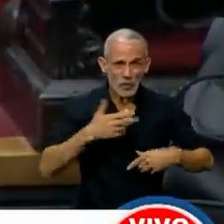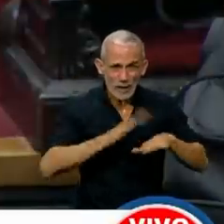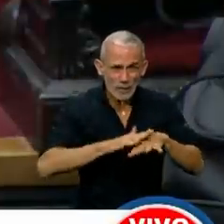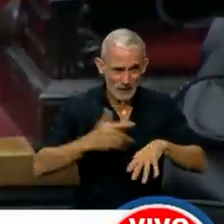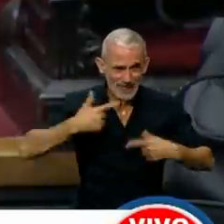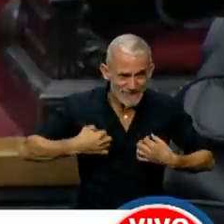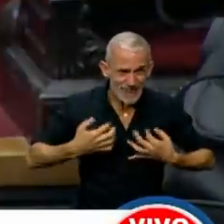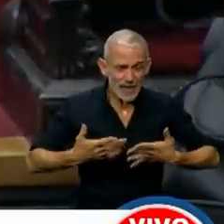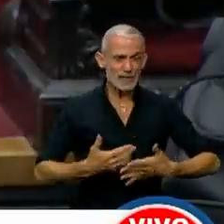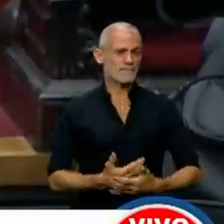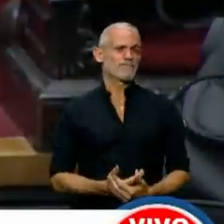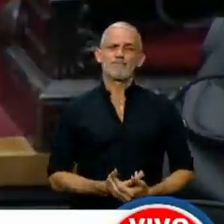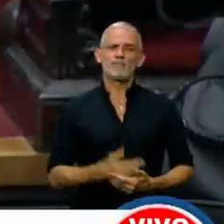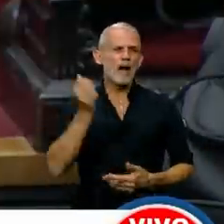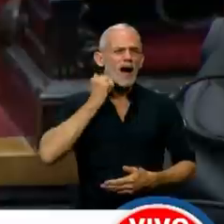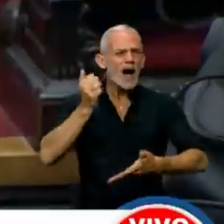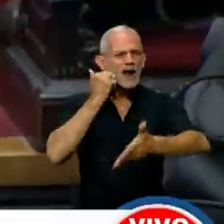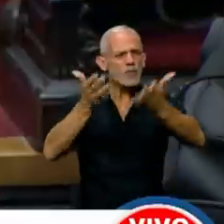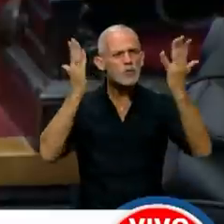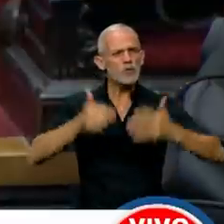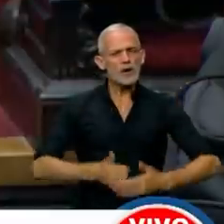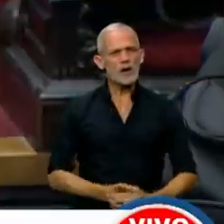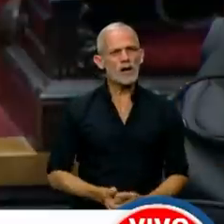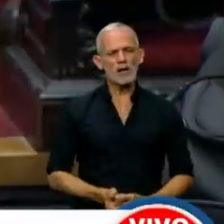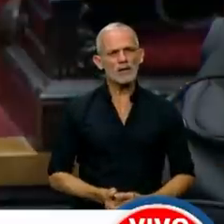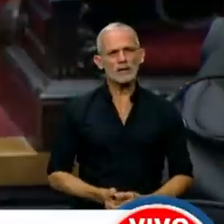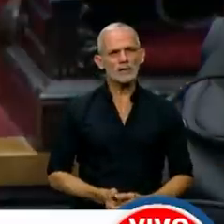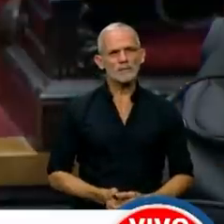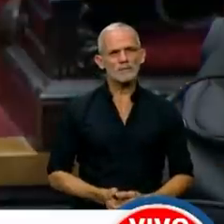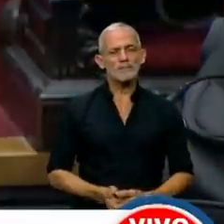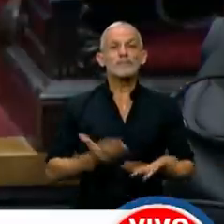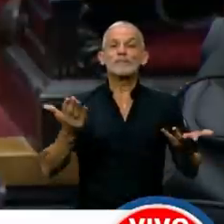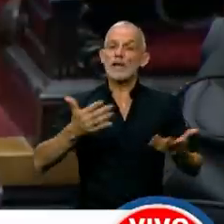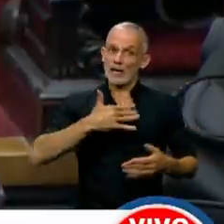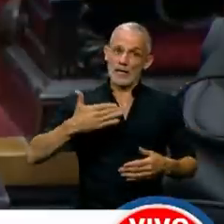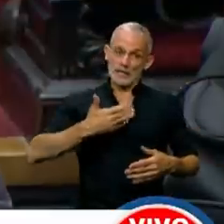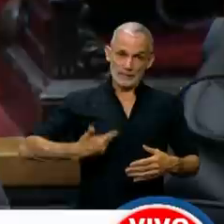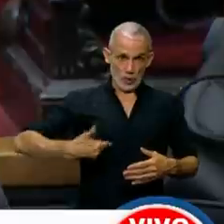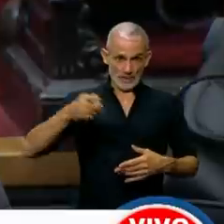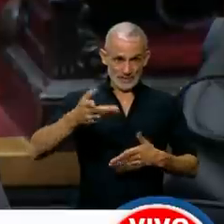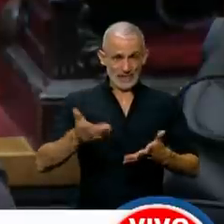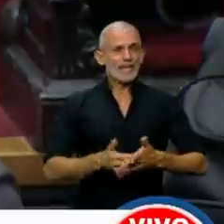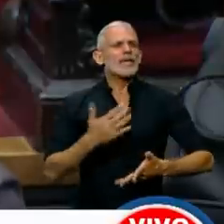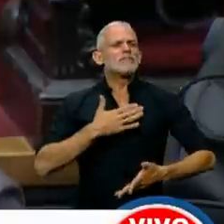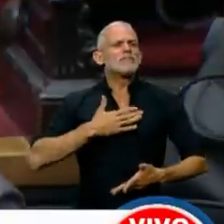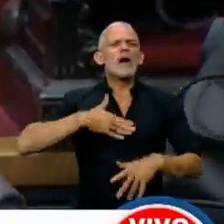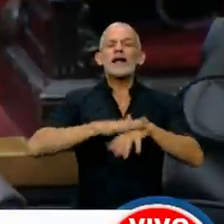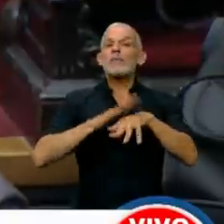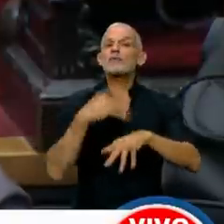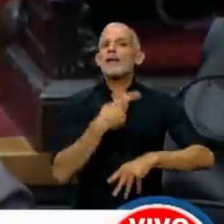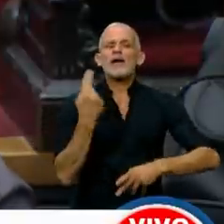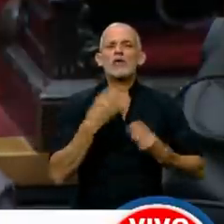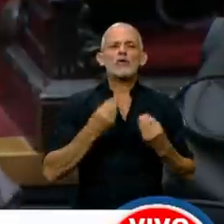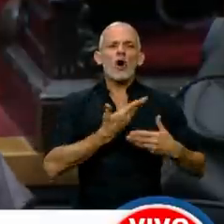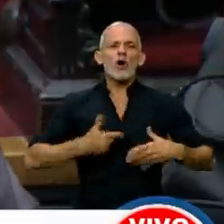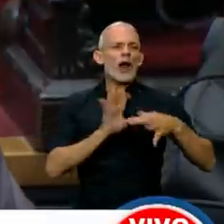nosotros que caradura por favor señor presidente nuestra responsabilidad no